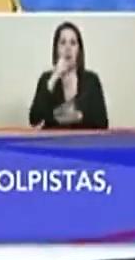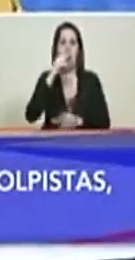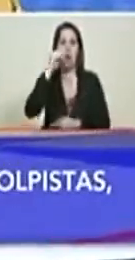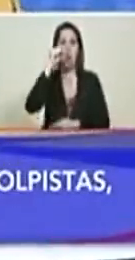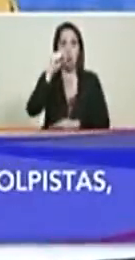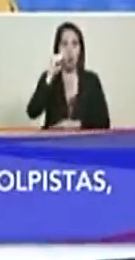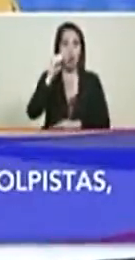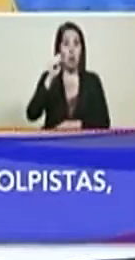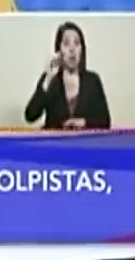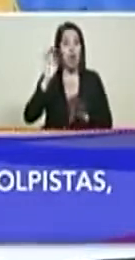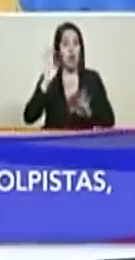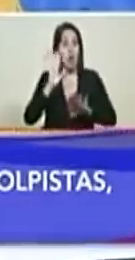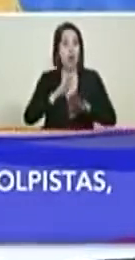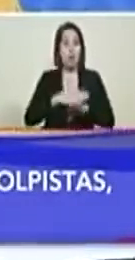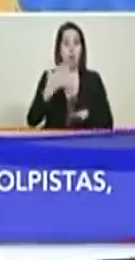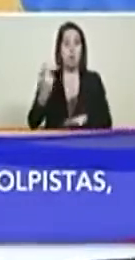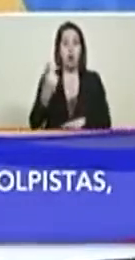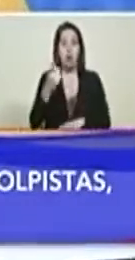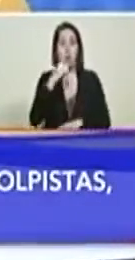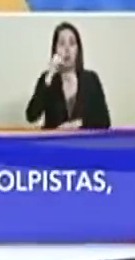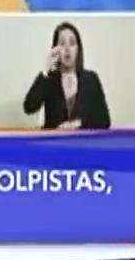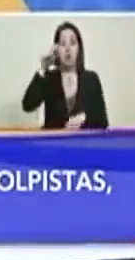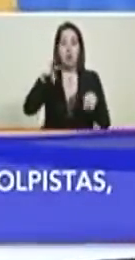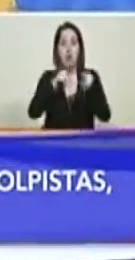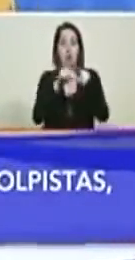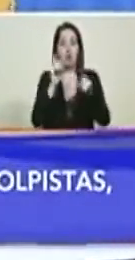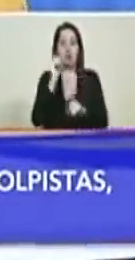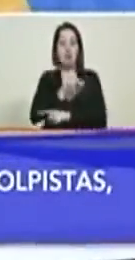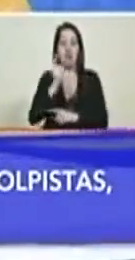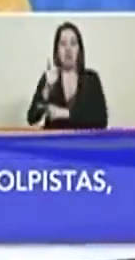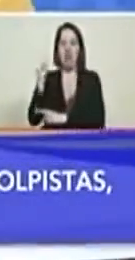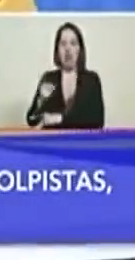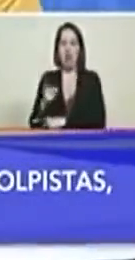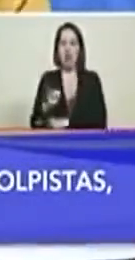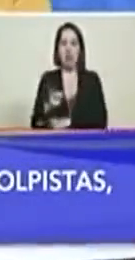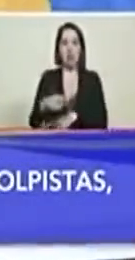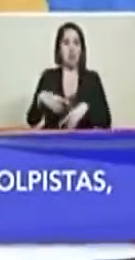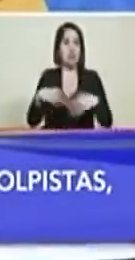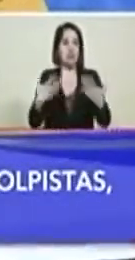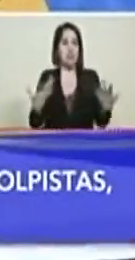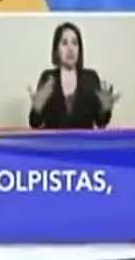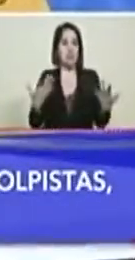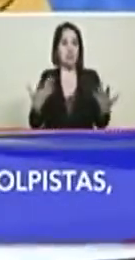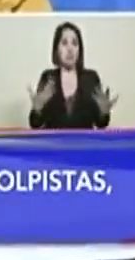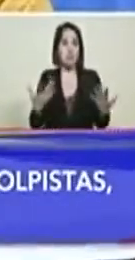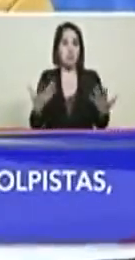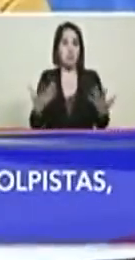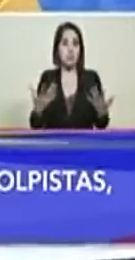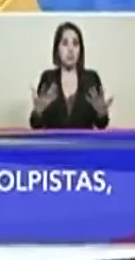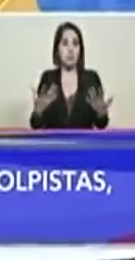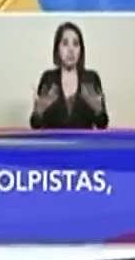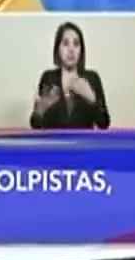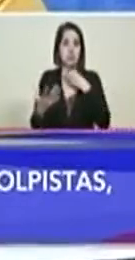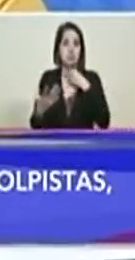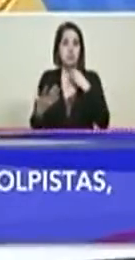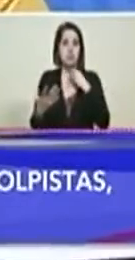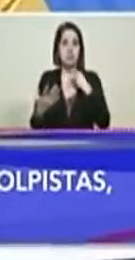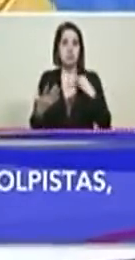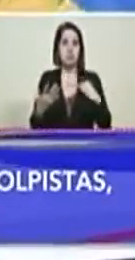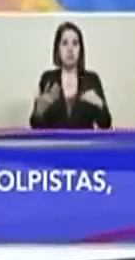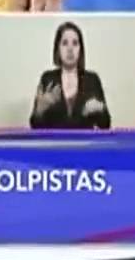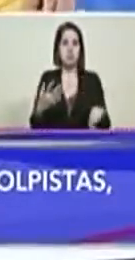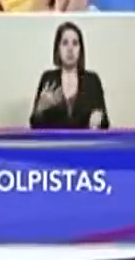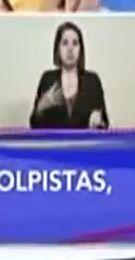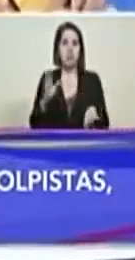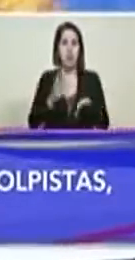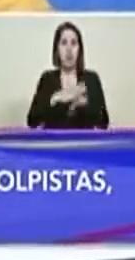Claro, como Maduro para ellos es un dictador, por eso es que me califican de dictadura, porque con una dictadura